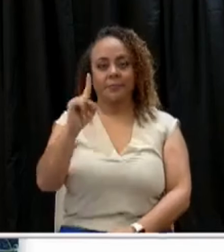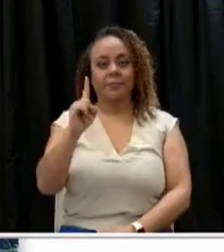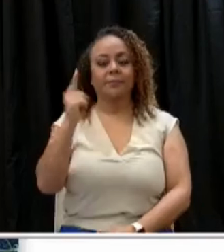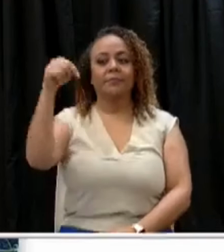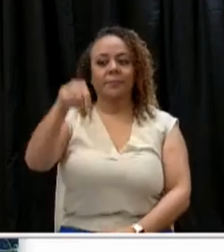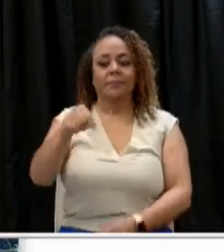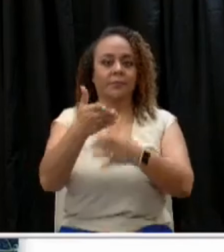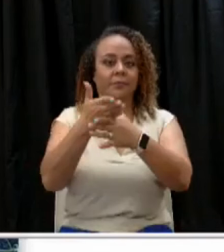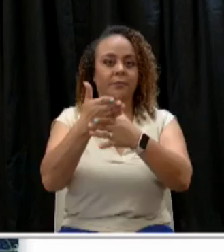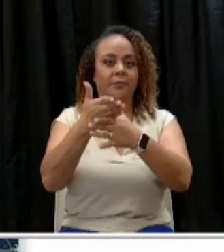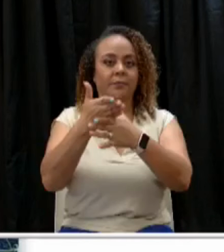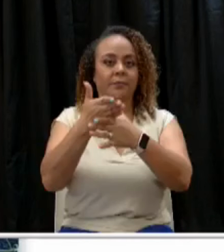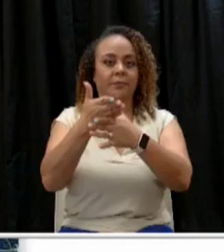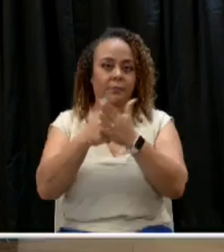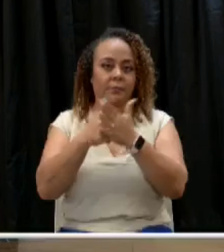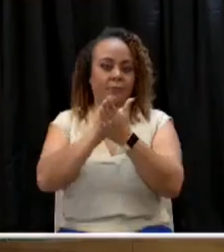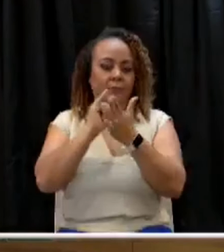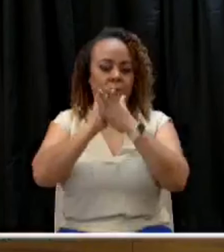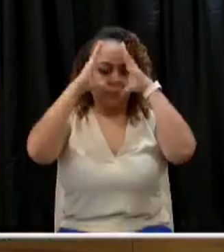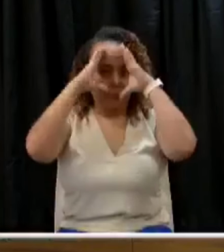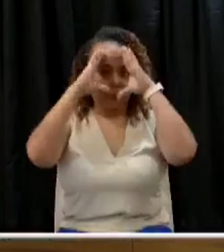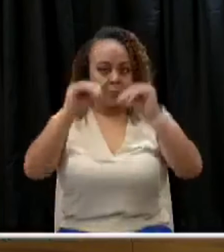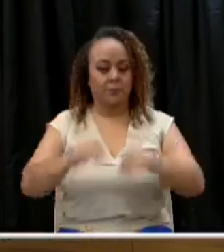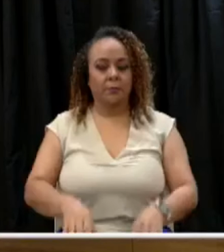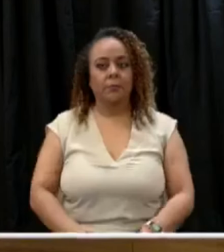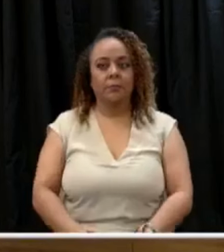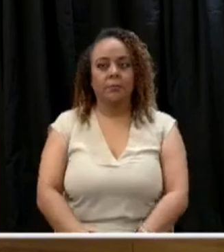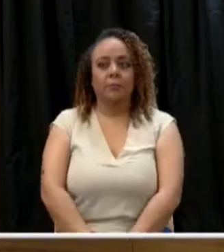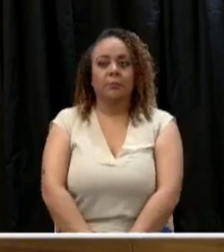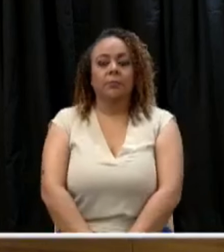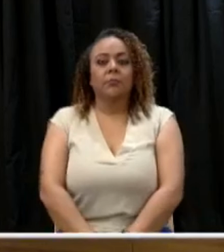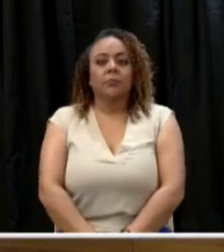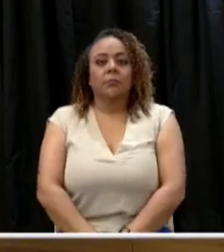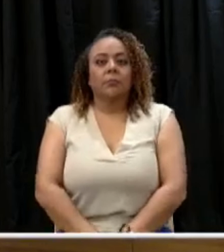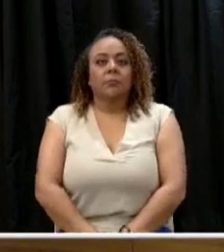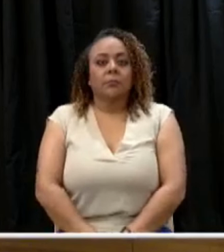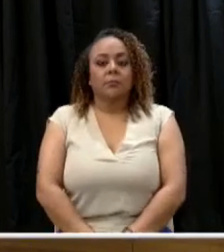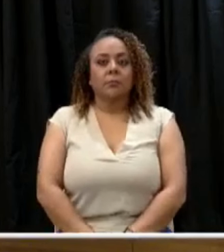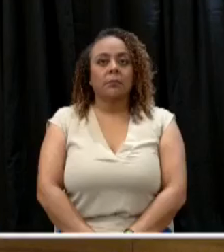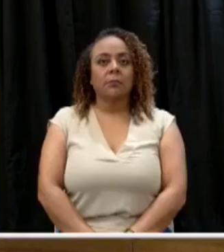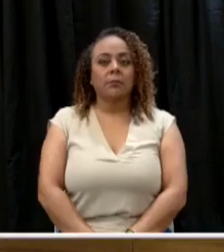a compartirnos toda esta información que